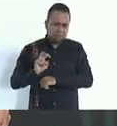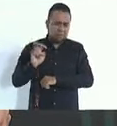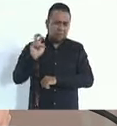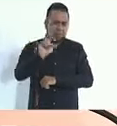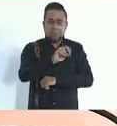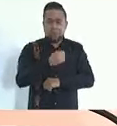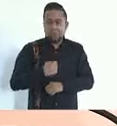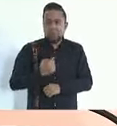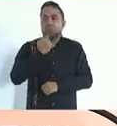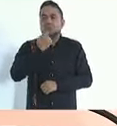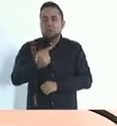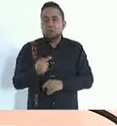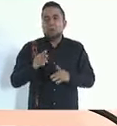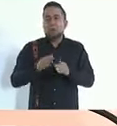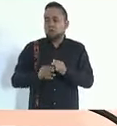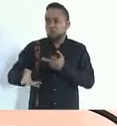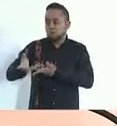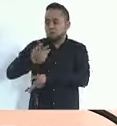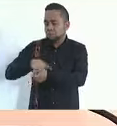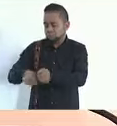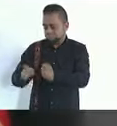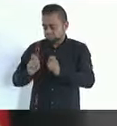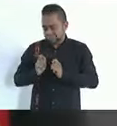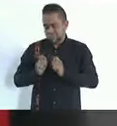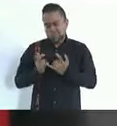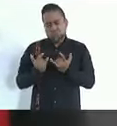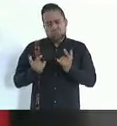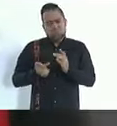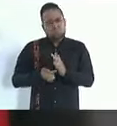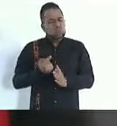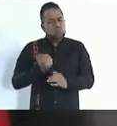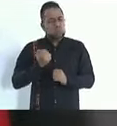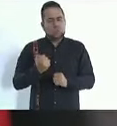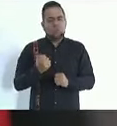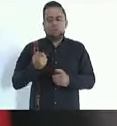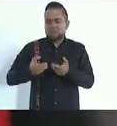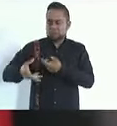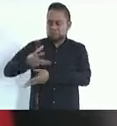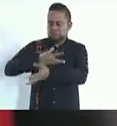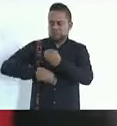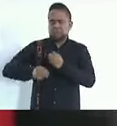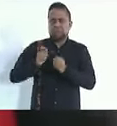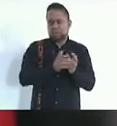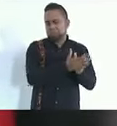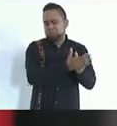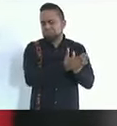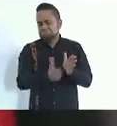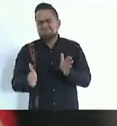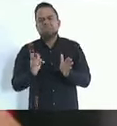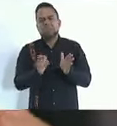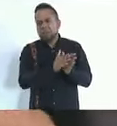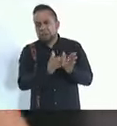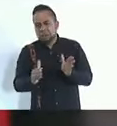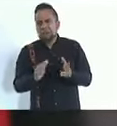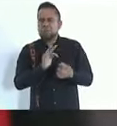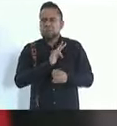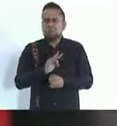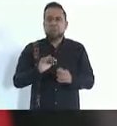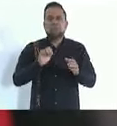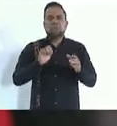llamo una transición histórica. Transición es el periodo que se le conoce entre